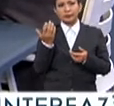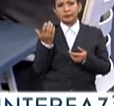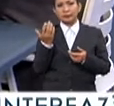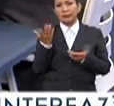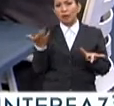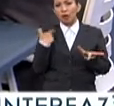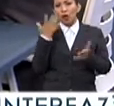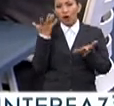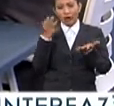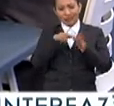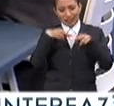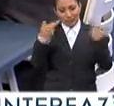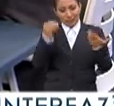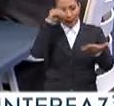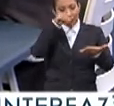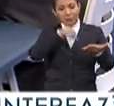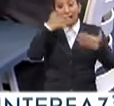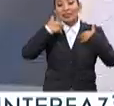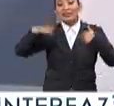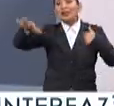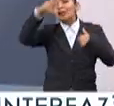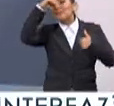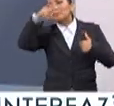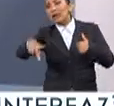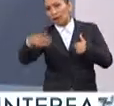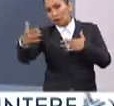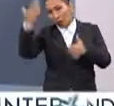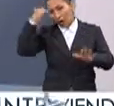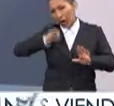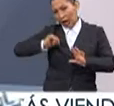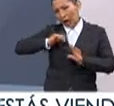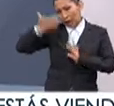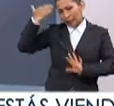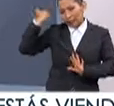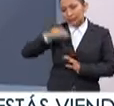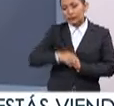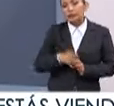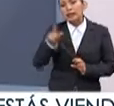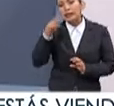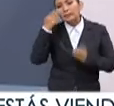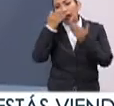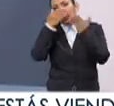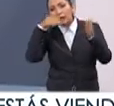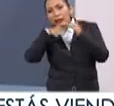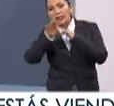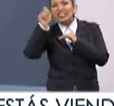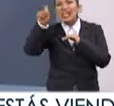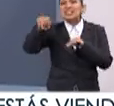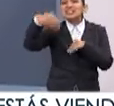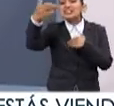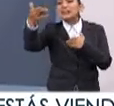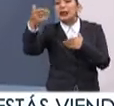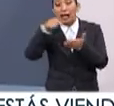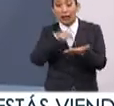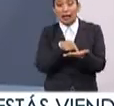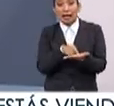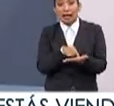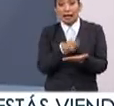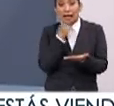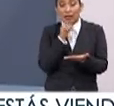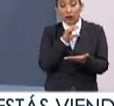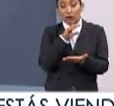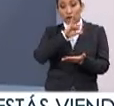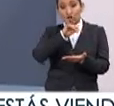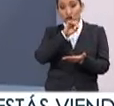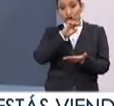de publicación para entender al méxico que le tocó vivir y tener una ventana hacia afuera se convirtió a decir de